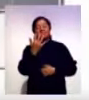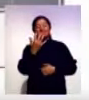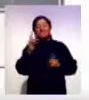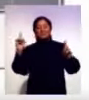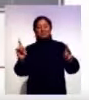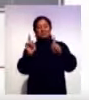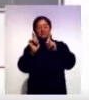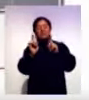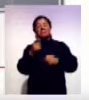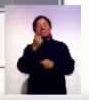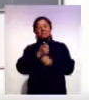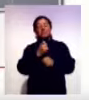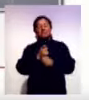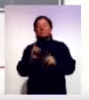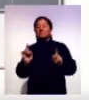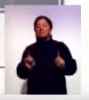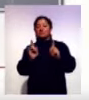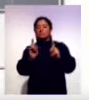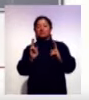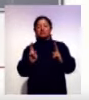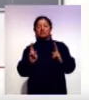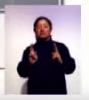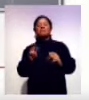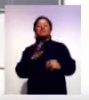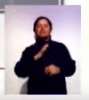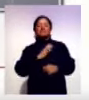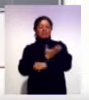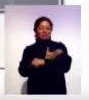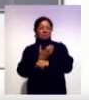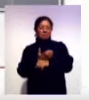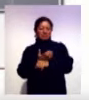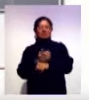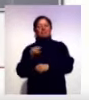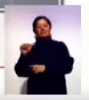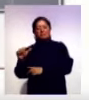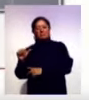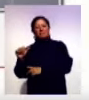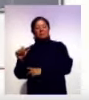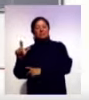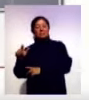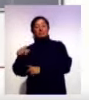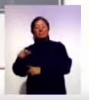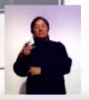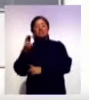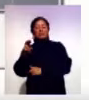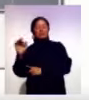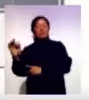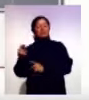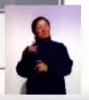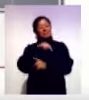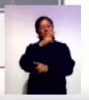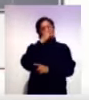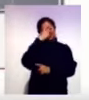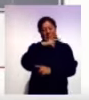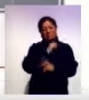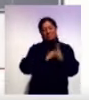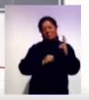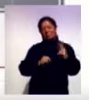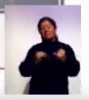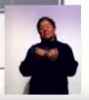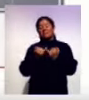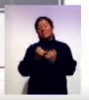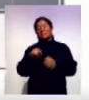se va a tener un partido de exhibición de dobles en donde van a ser compañeros Zverev y Roger Federer contra un equipo mexicano, y finalmente estos dos tenistas, tanto el suizo